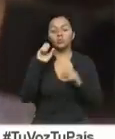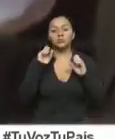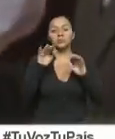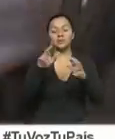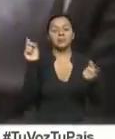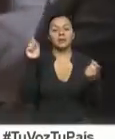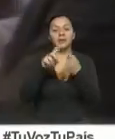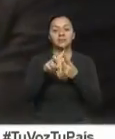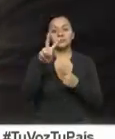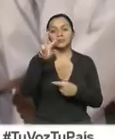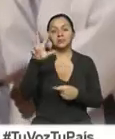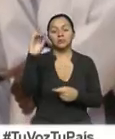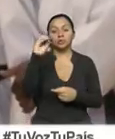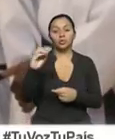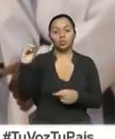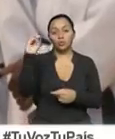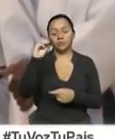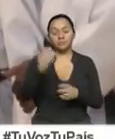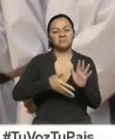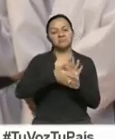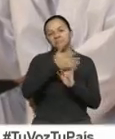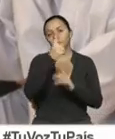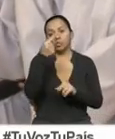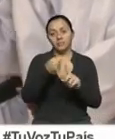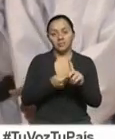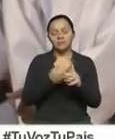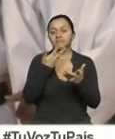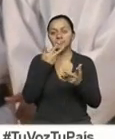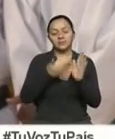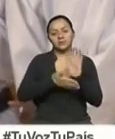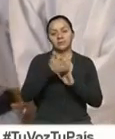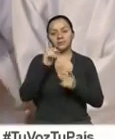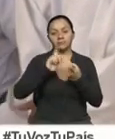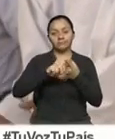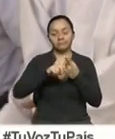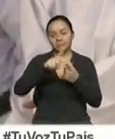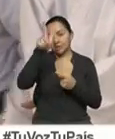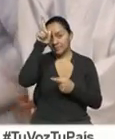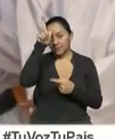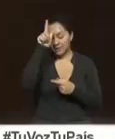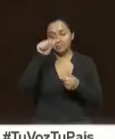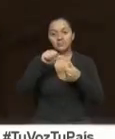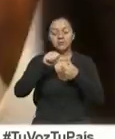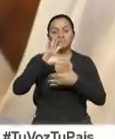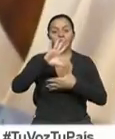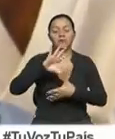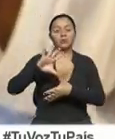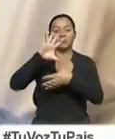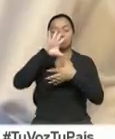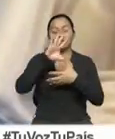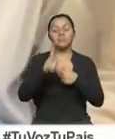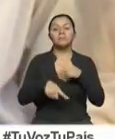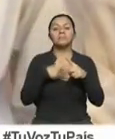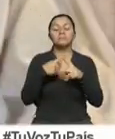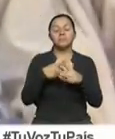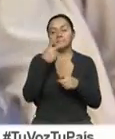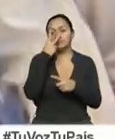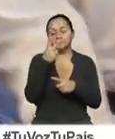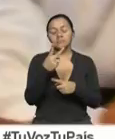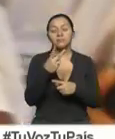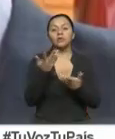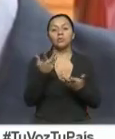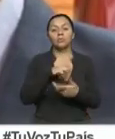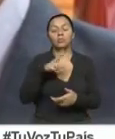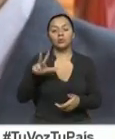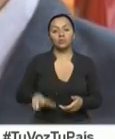al 23 de octubre. La gira comprende el Open de Alemania, la Copa Iberoamericana y bases de entrenamiento en Turquía y